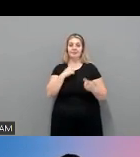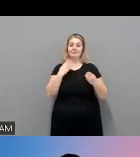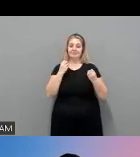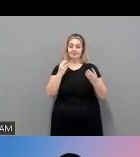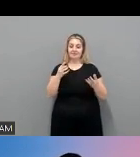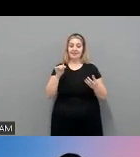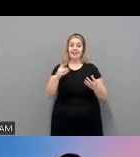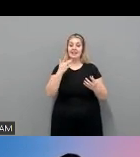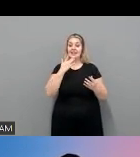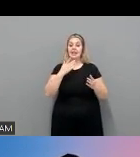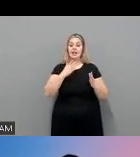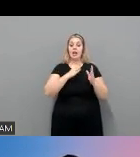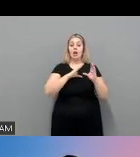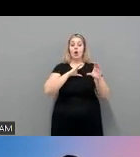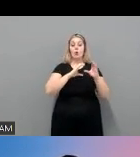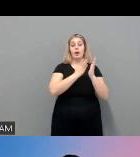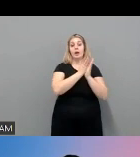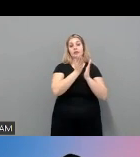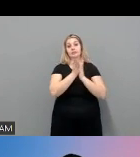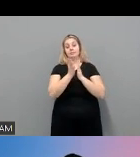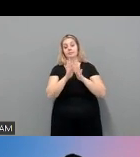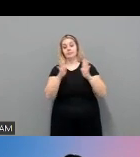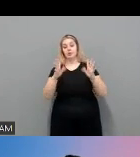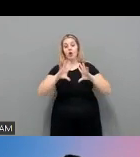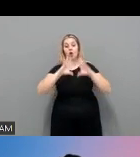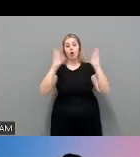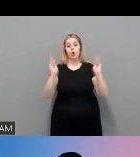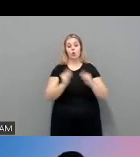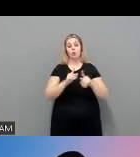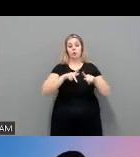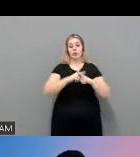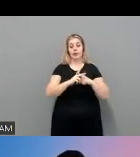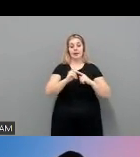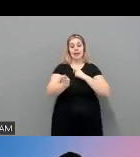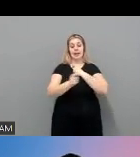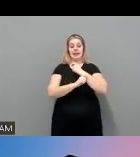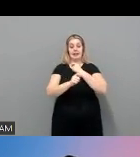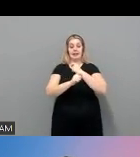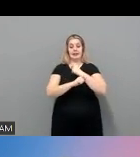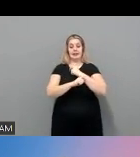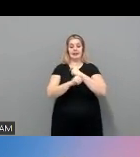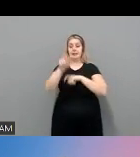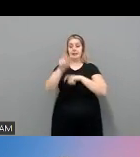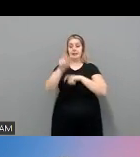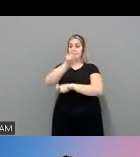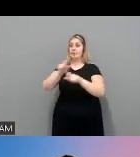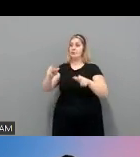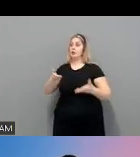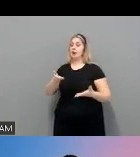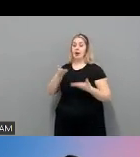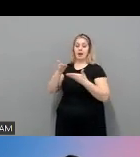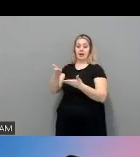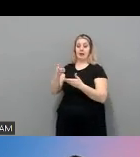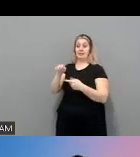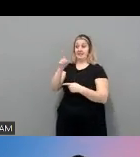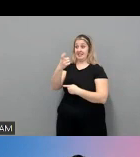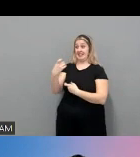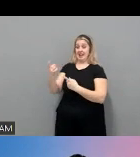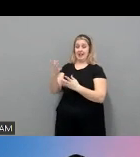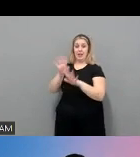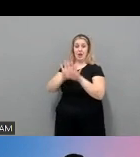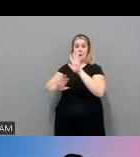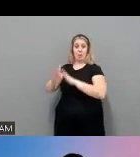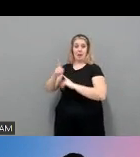la comunicación aumentativa y alternativa es el conjunto de herramientas y de estrategias que ayudan a las personas con necesidades complejas